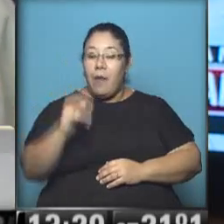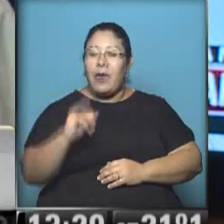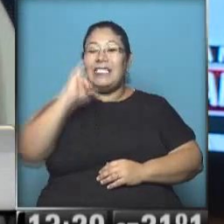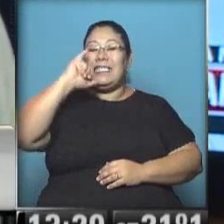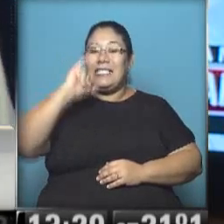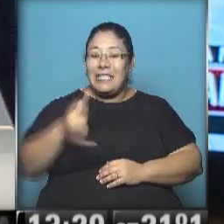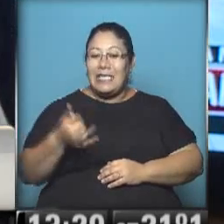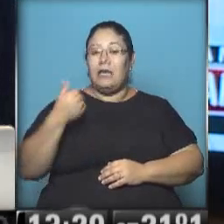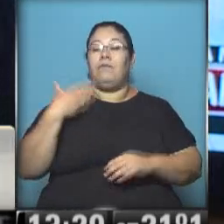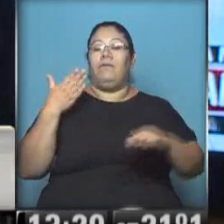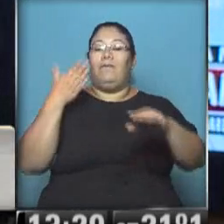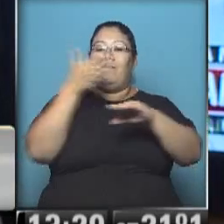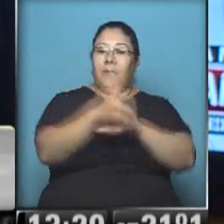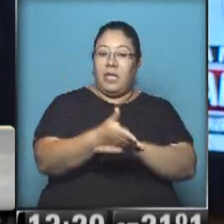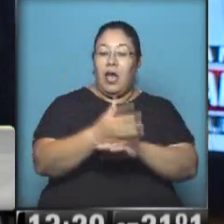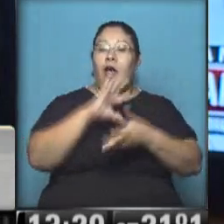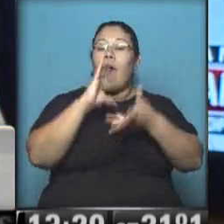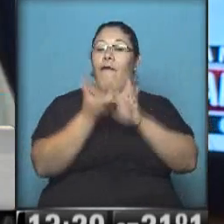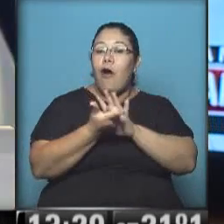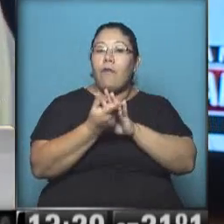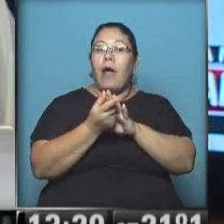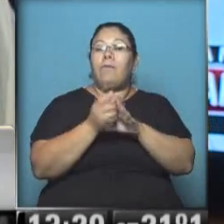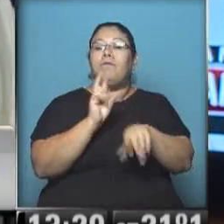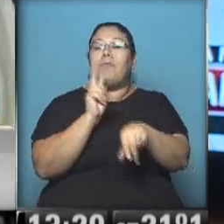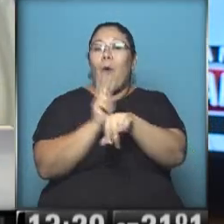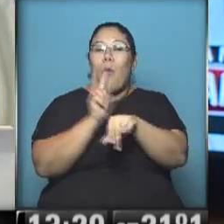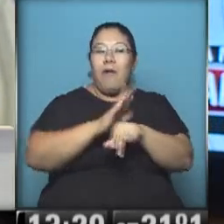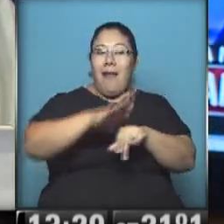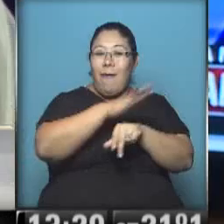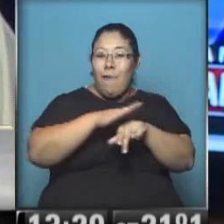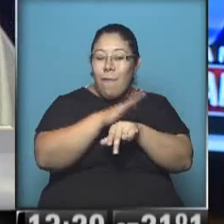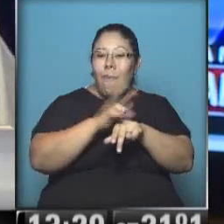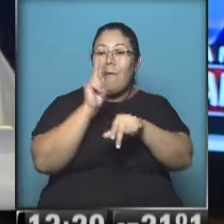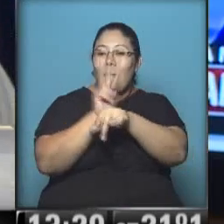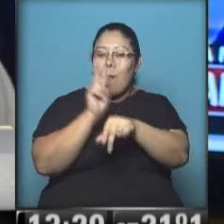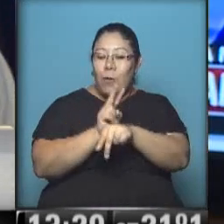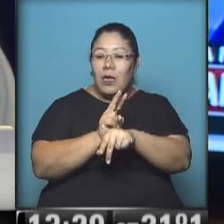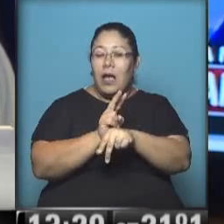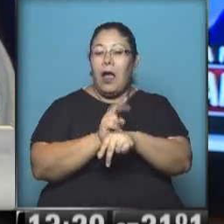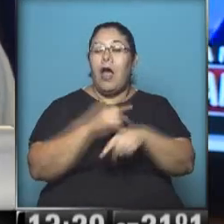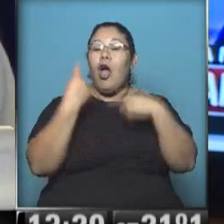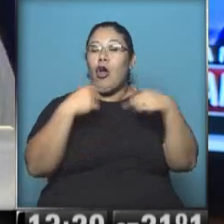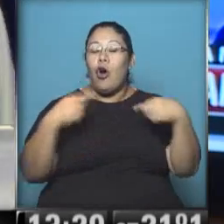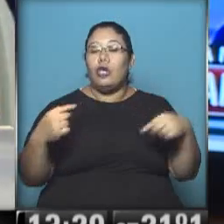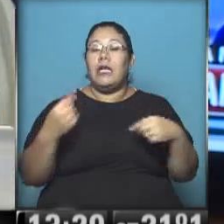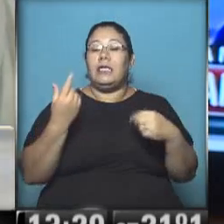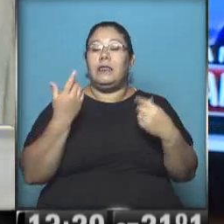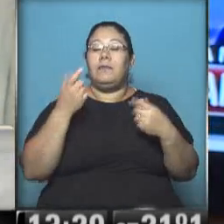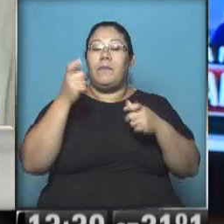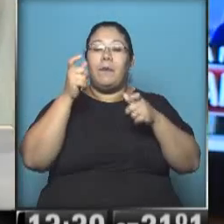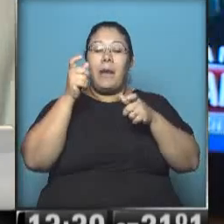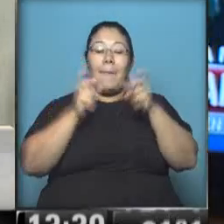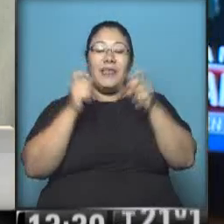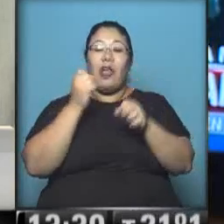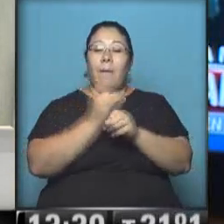está preservado toda la escena de los hechos. Bueno, hay elementos más que suficientes para que los peritos puedan trabajar en consecuencia y saber qué fue lo que